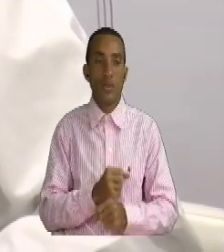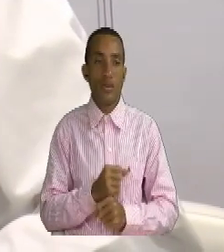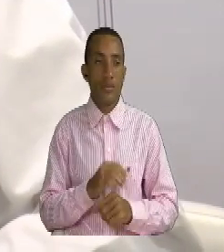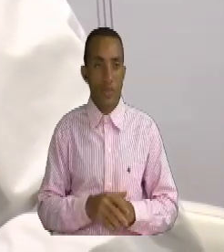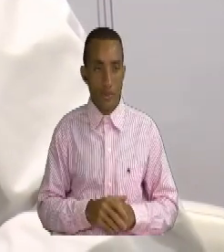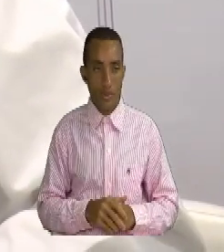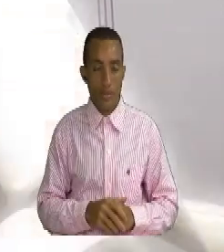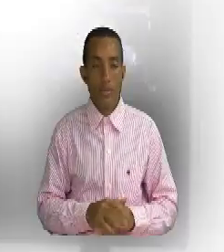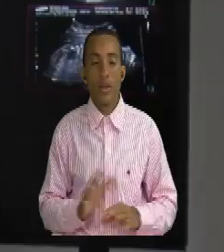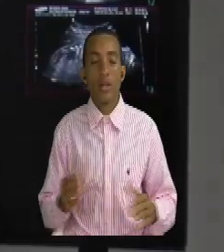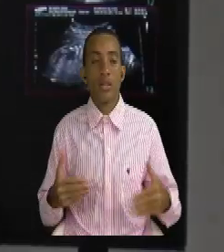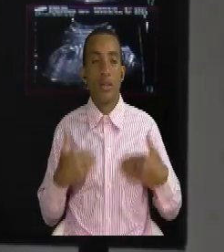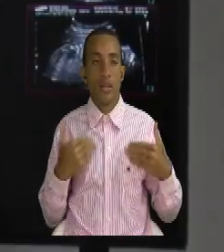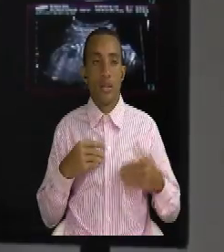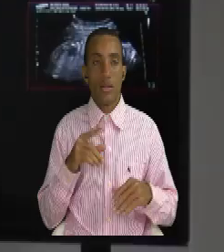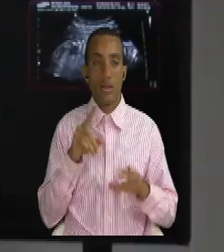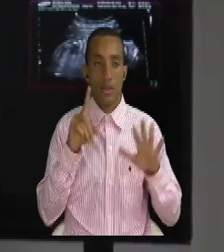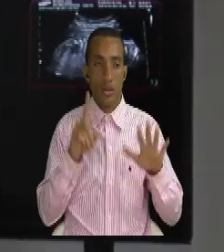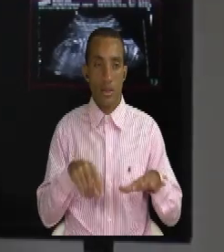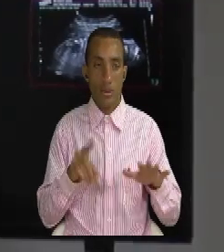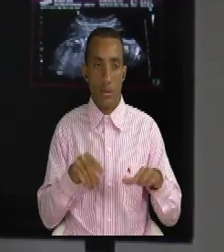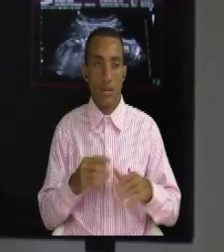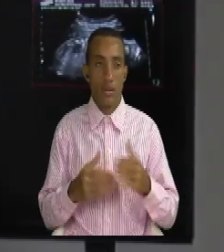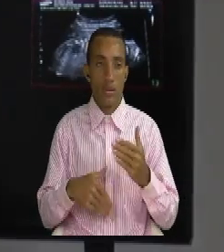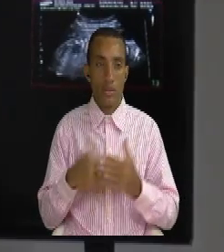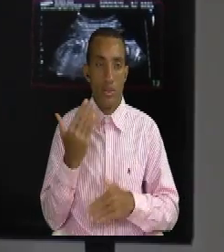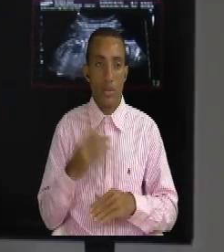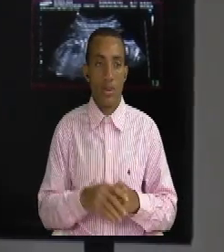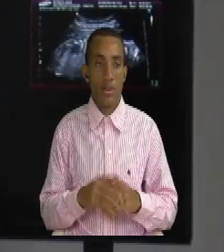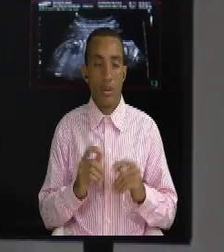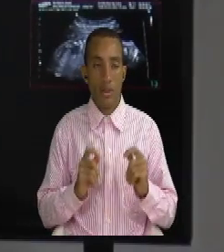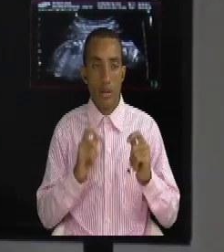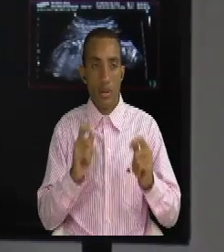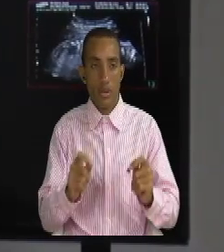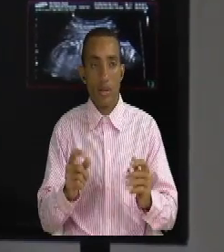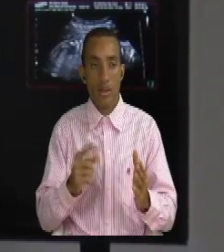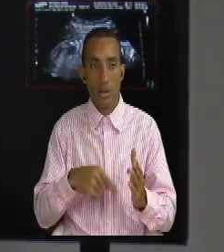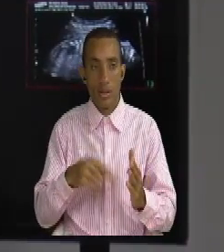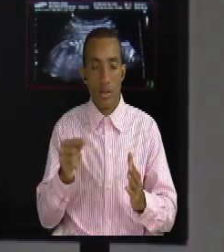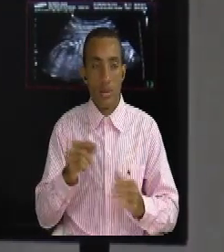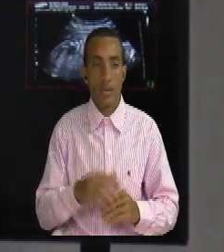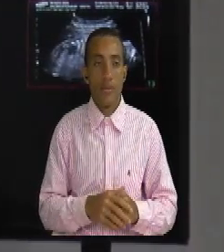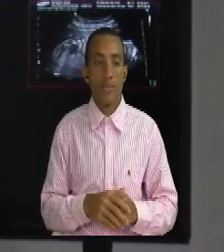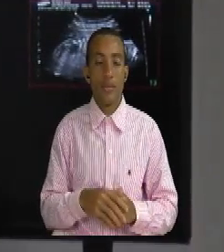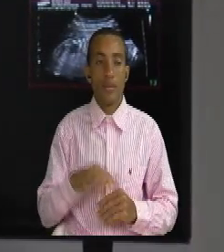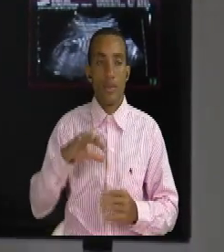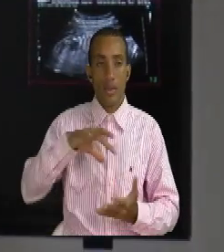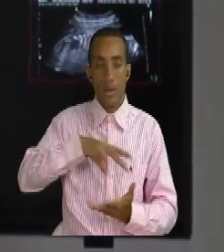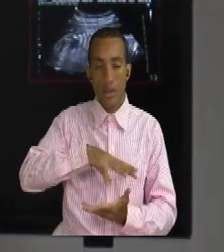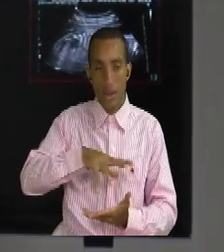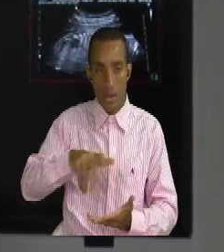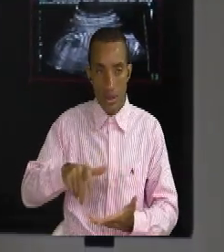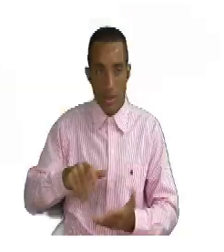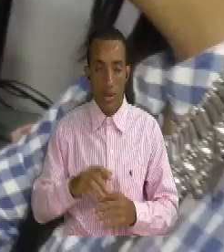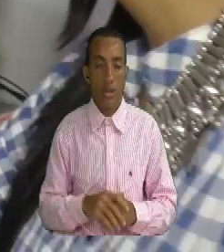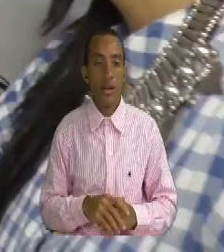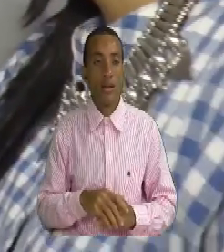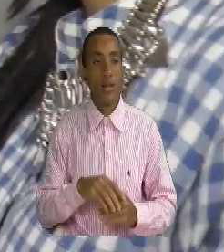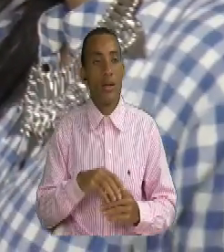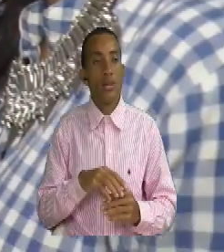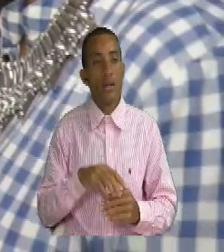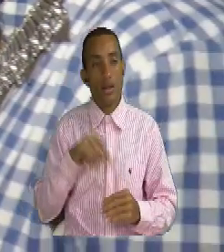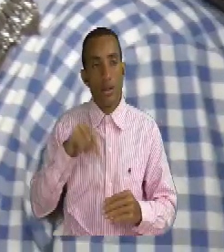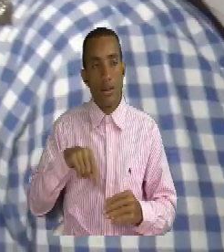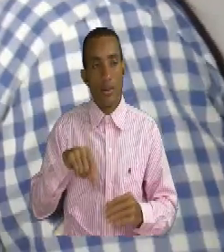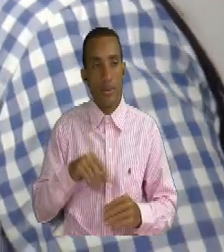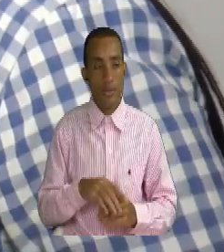bienestar y alegría, pues a los 6 meses de haber empezado nos dieron como tal el aval por Secretaría Departamental con la habilitación en salud. Y pues ya llevamos en Barranca un año al